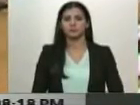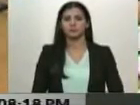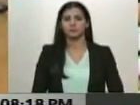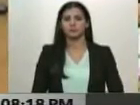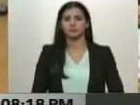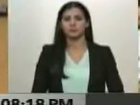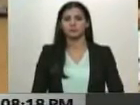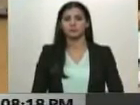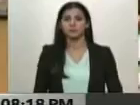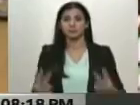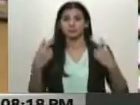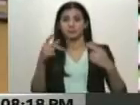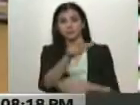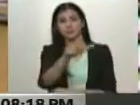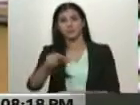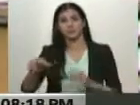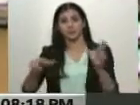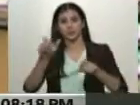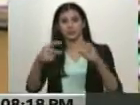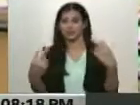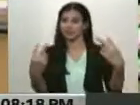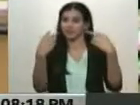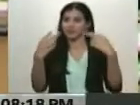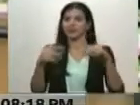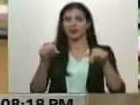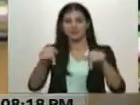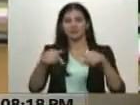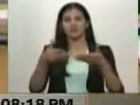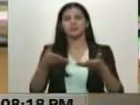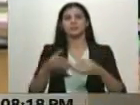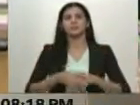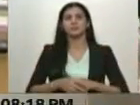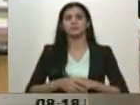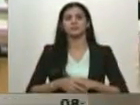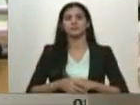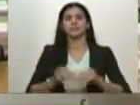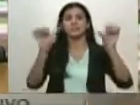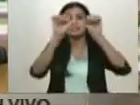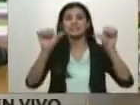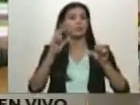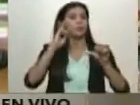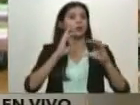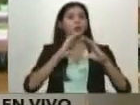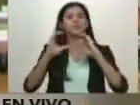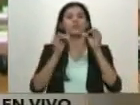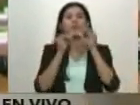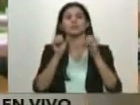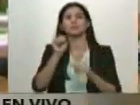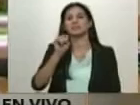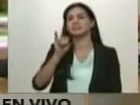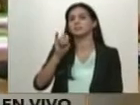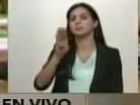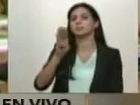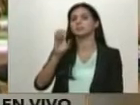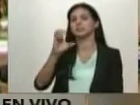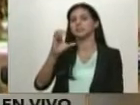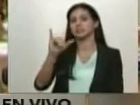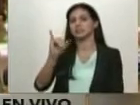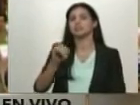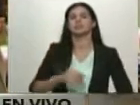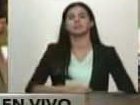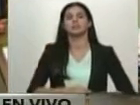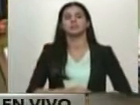Todos los que nos escuchan a través del sistema bolivariano de comunicación e información y, bueno, de